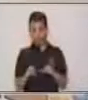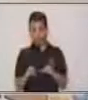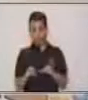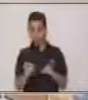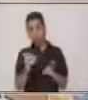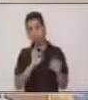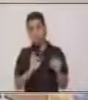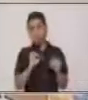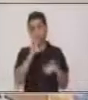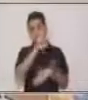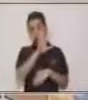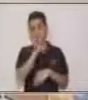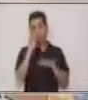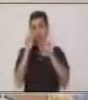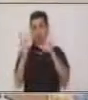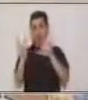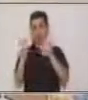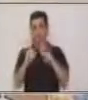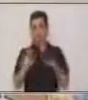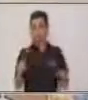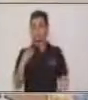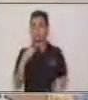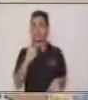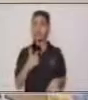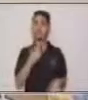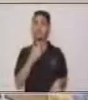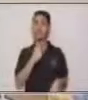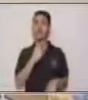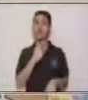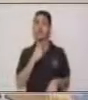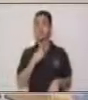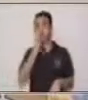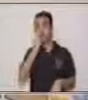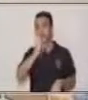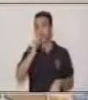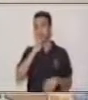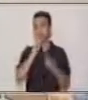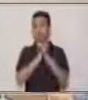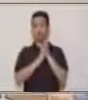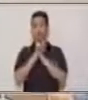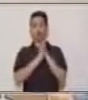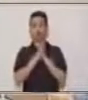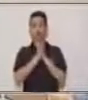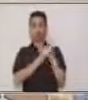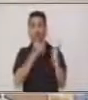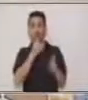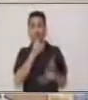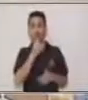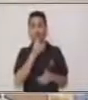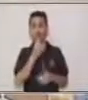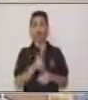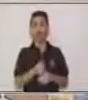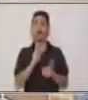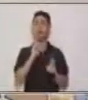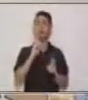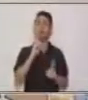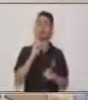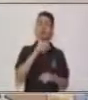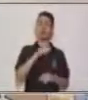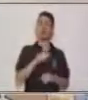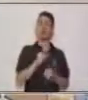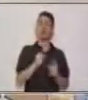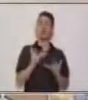58 niños, dijeron que les gustaba el helado de chocolate. La pregunta sería, ¿qué porcentaje de